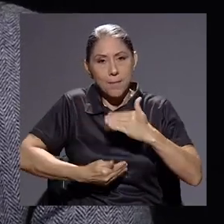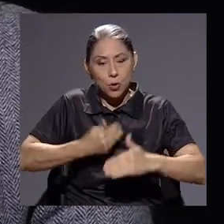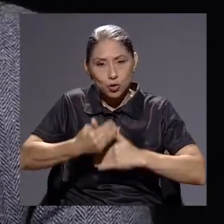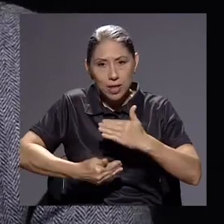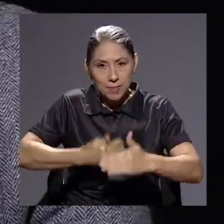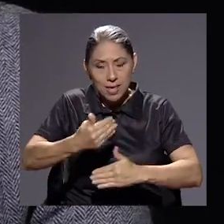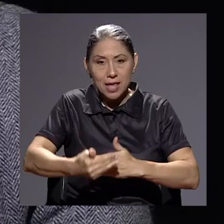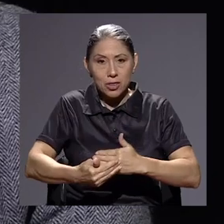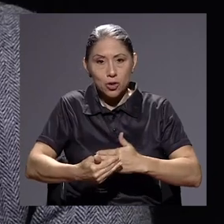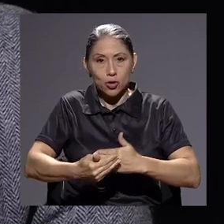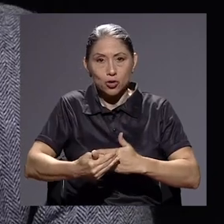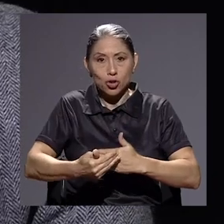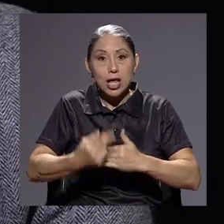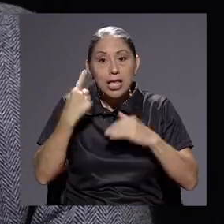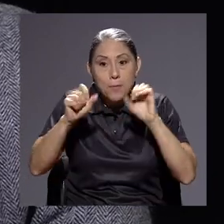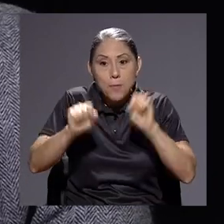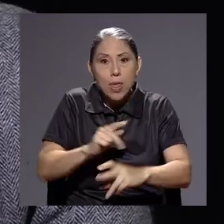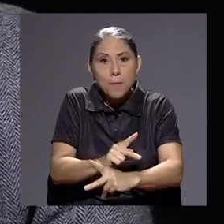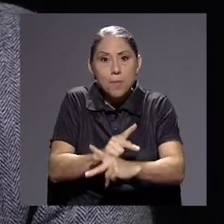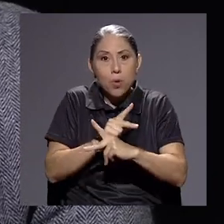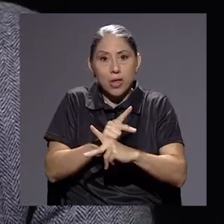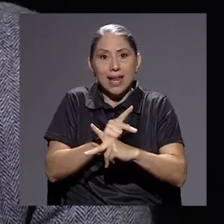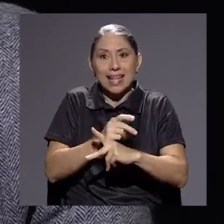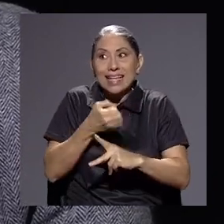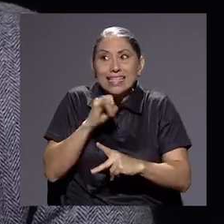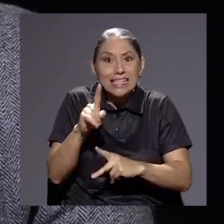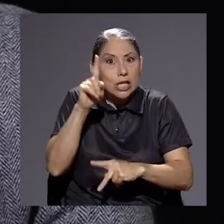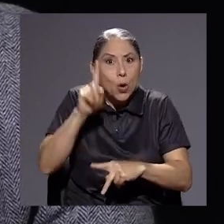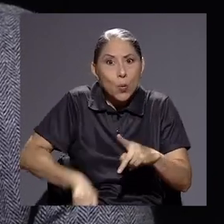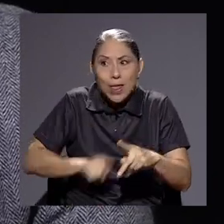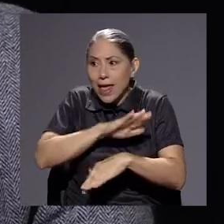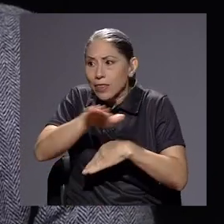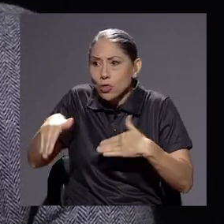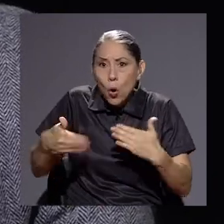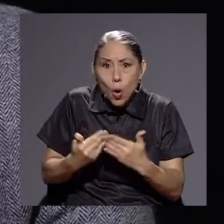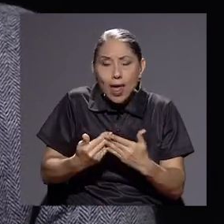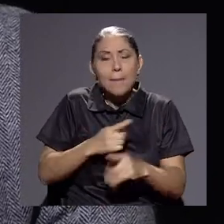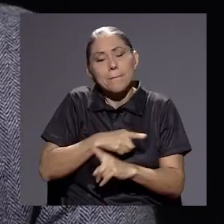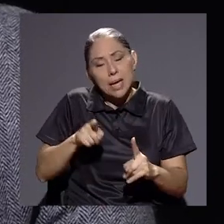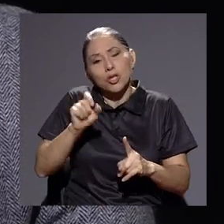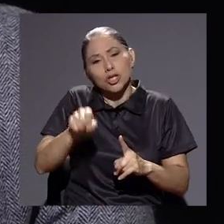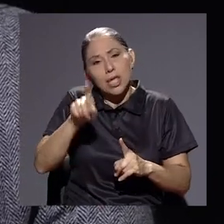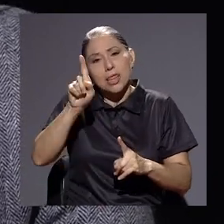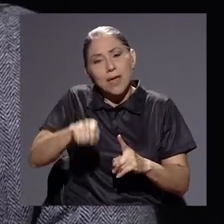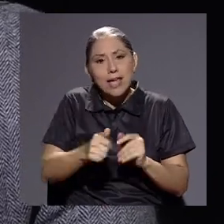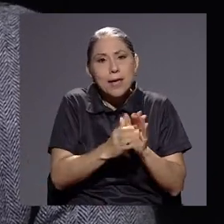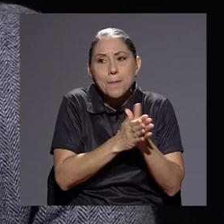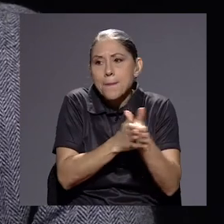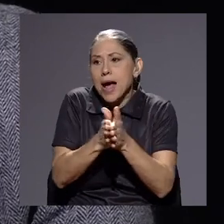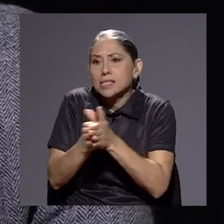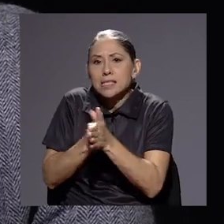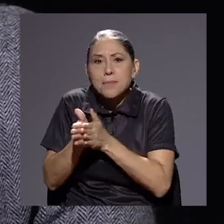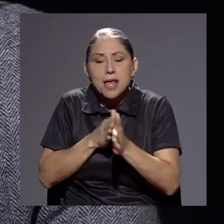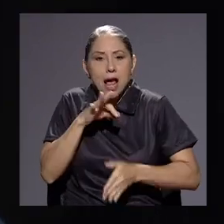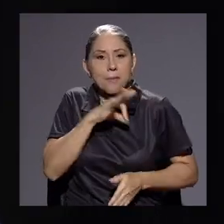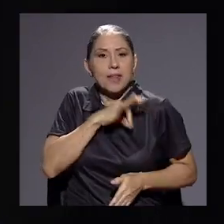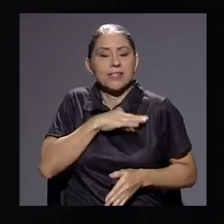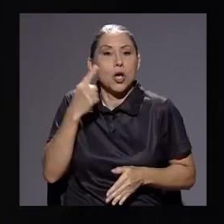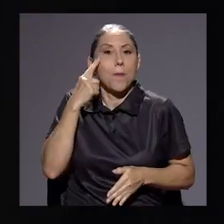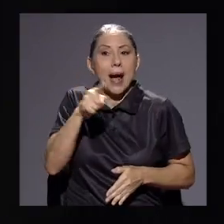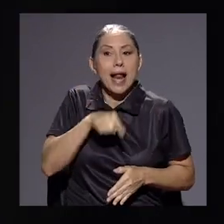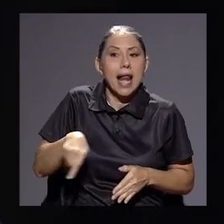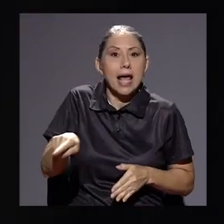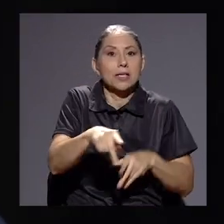cubran, como le digo, si no a toda la población, pero sí maximizar el beneficio para los menos aventajados, las poblaciones